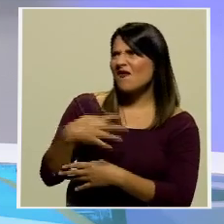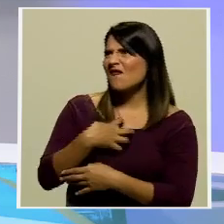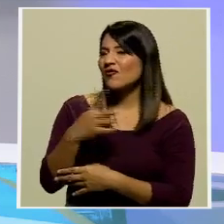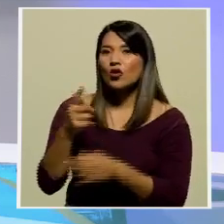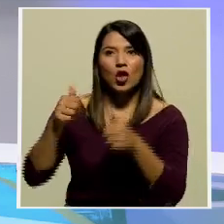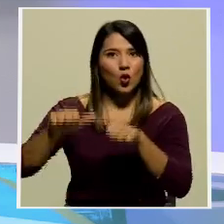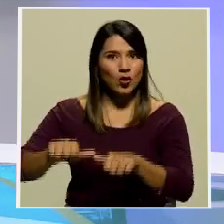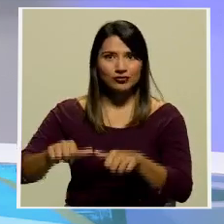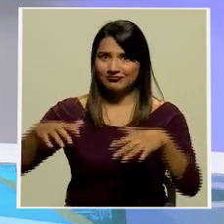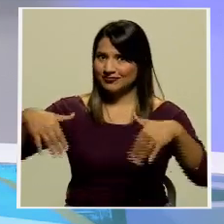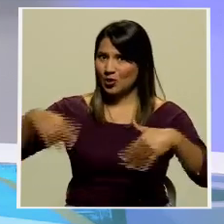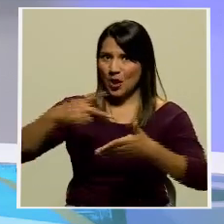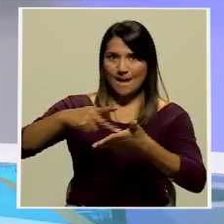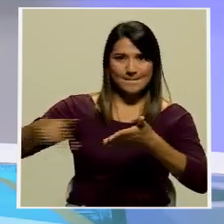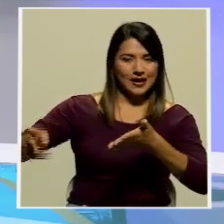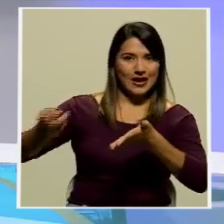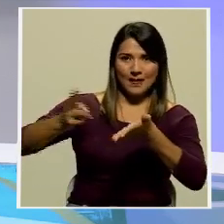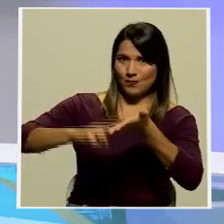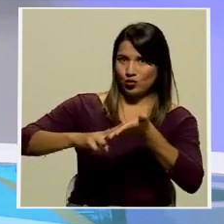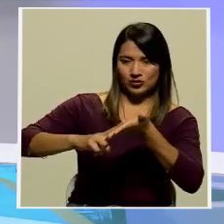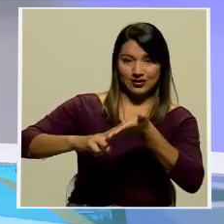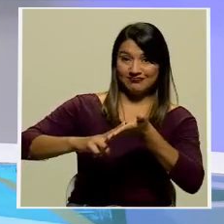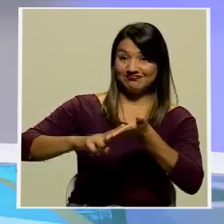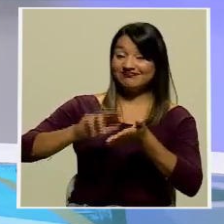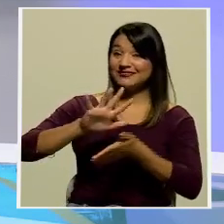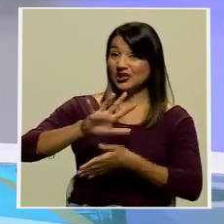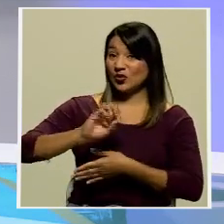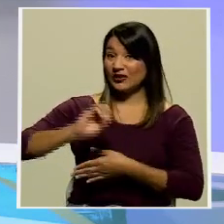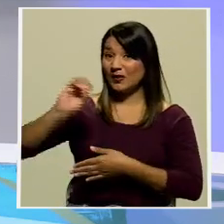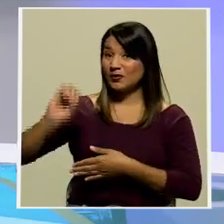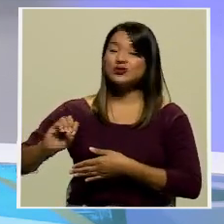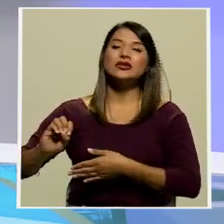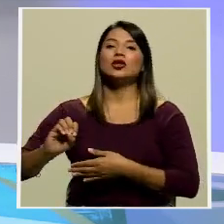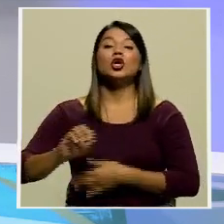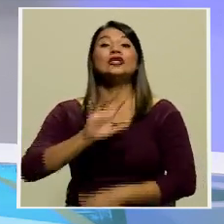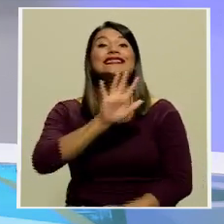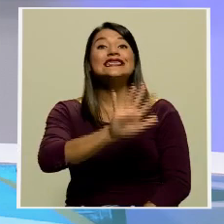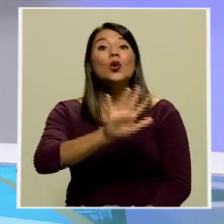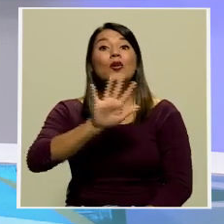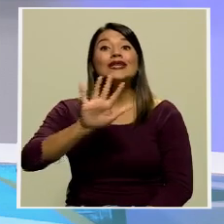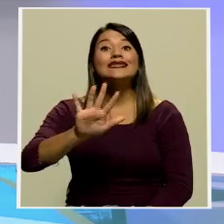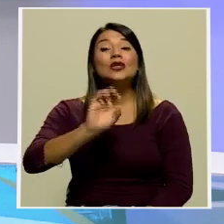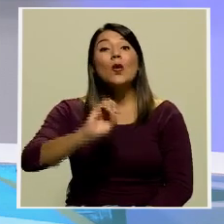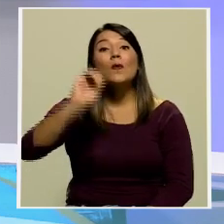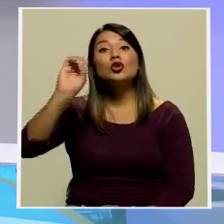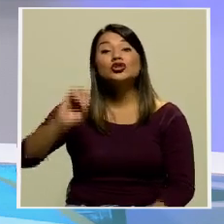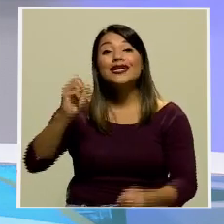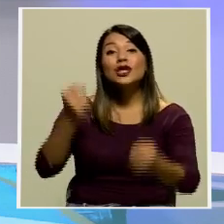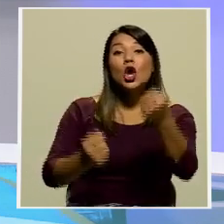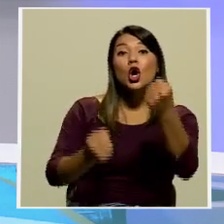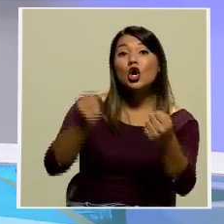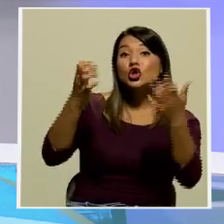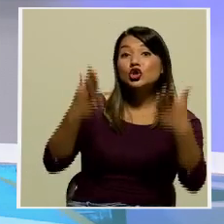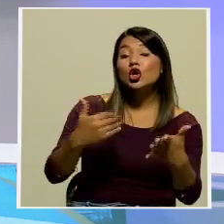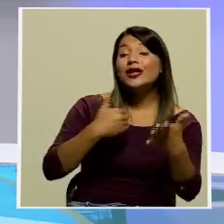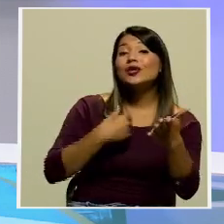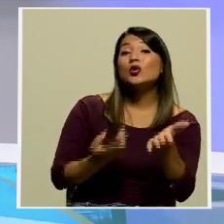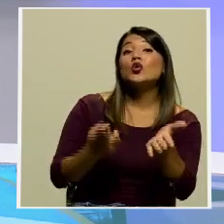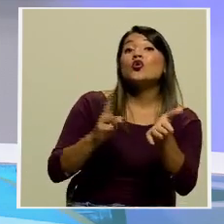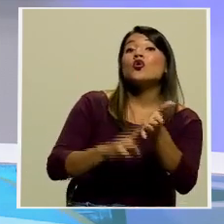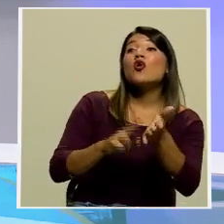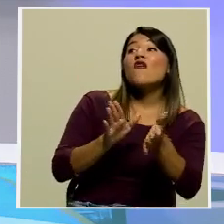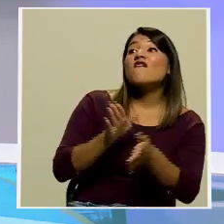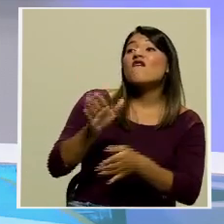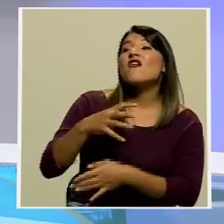multa. El 55% de los conductores sancionados impugnaron las